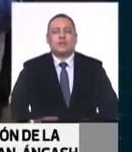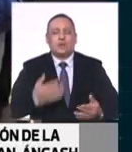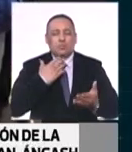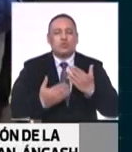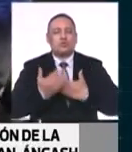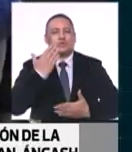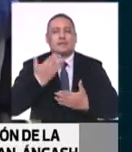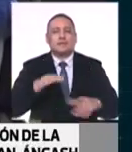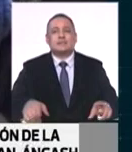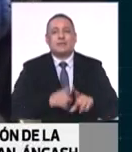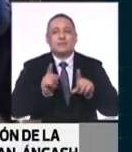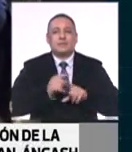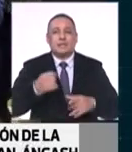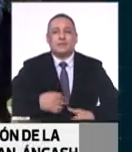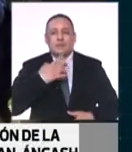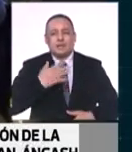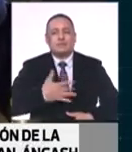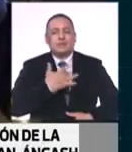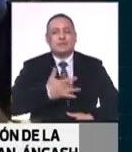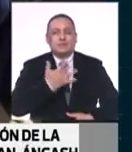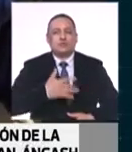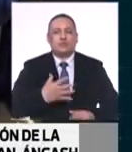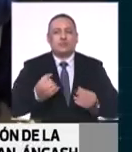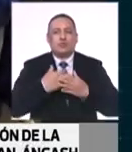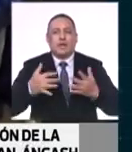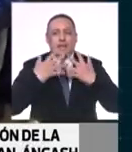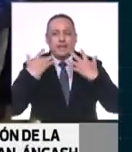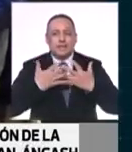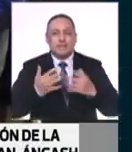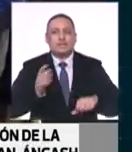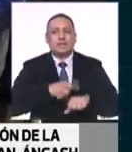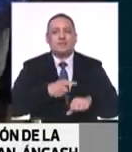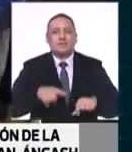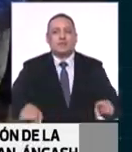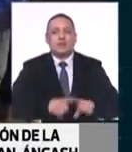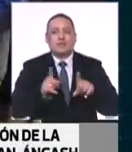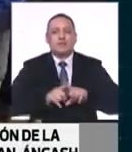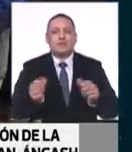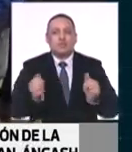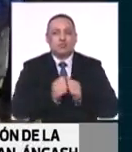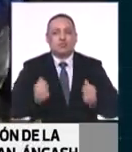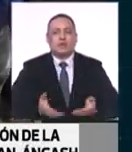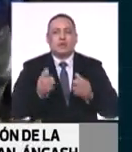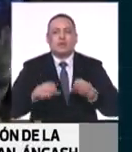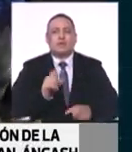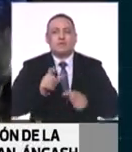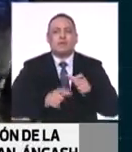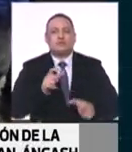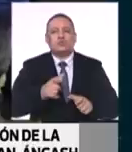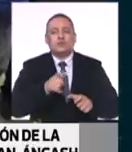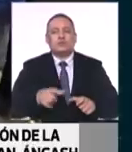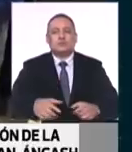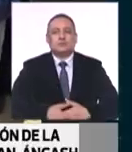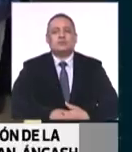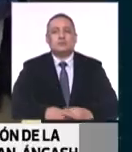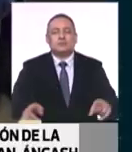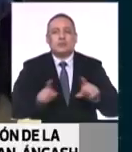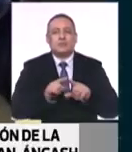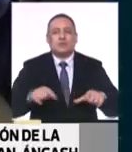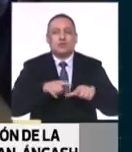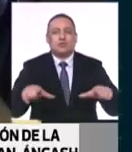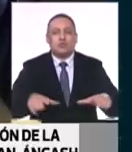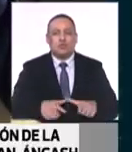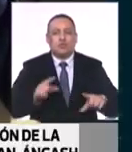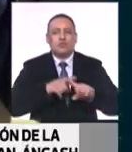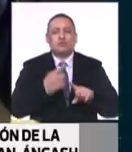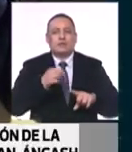buenos días. La verdad me siento alegre en estos momentos junto acá la población, caserío de